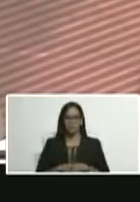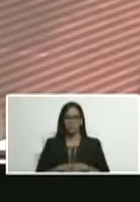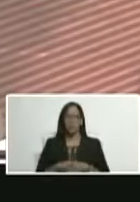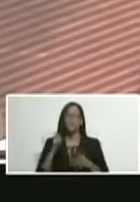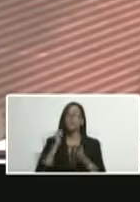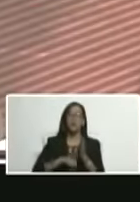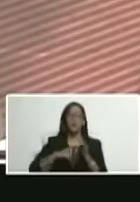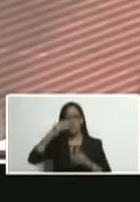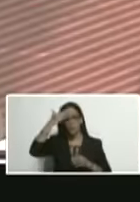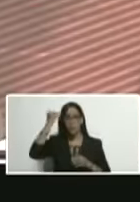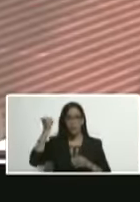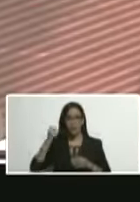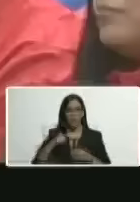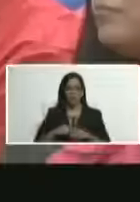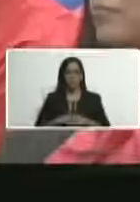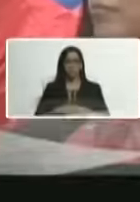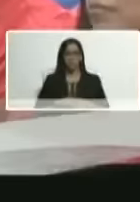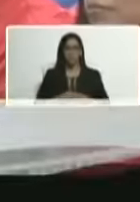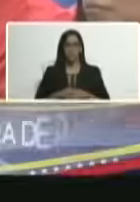Prohibido olvidar.